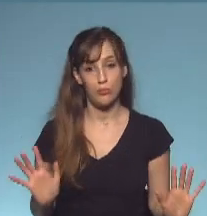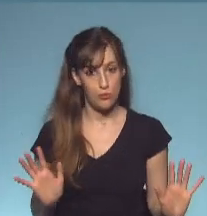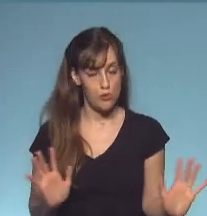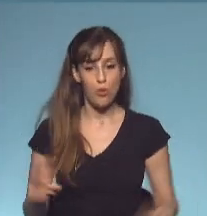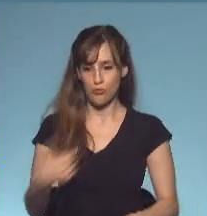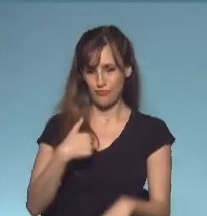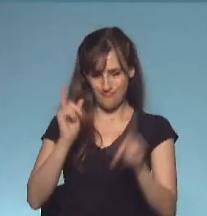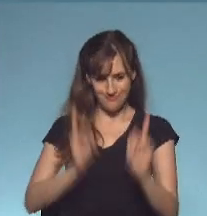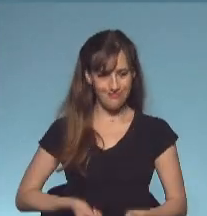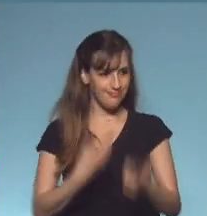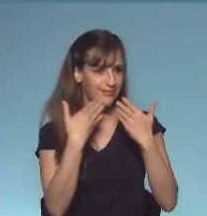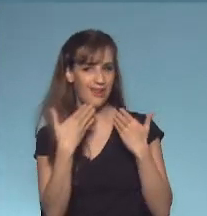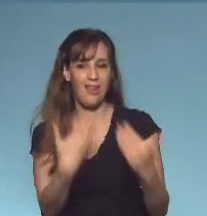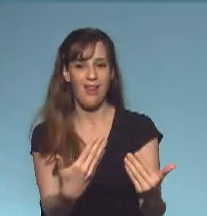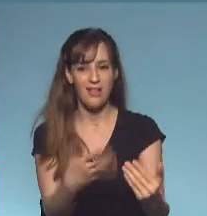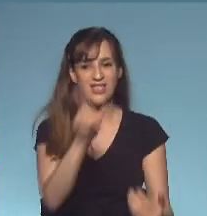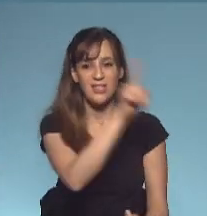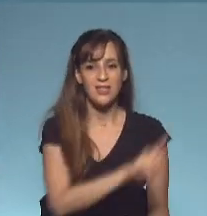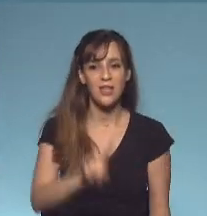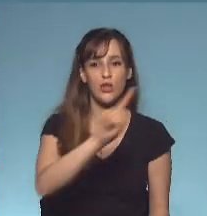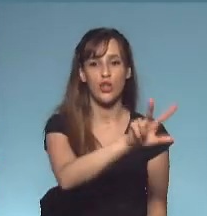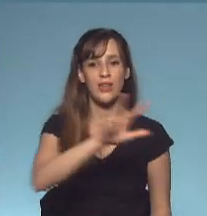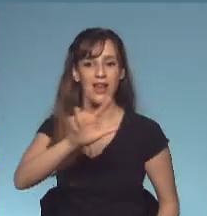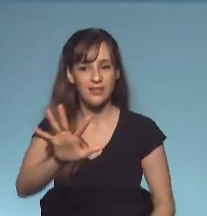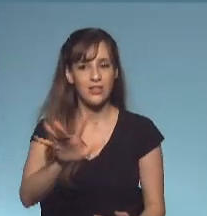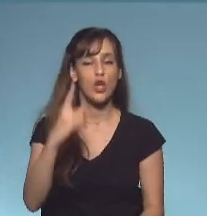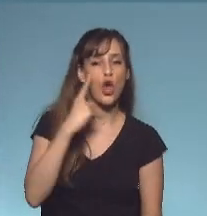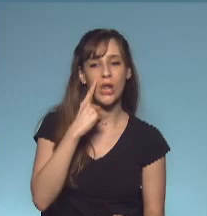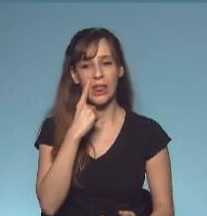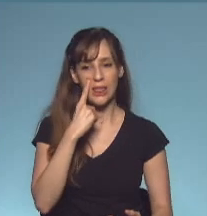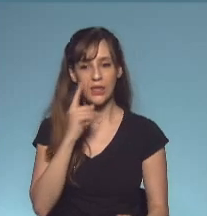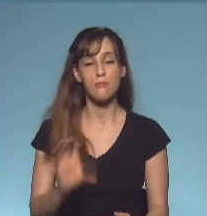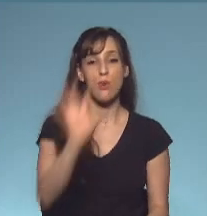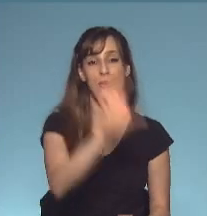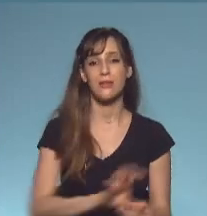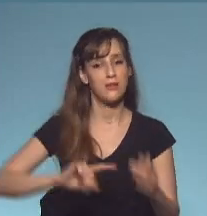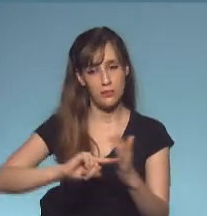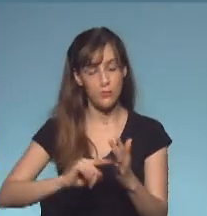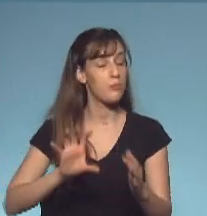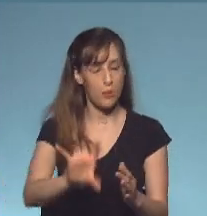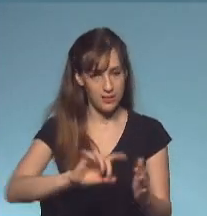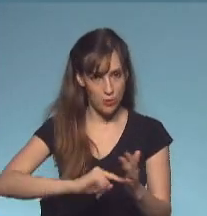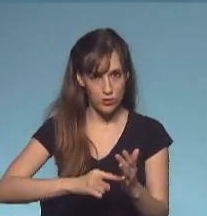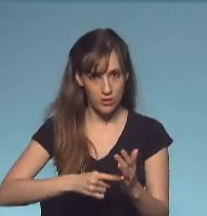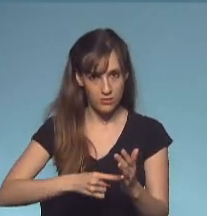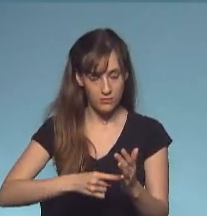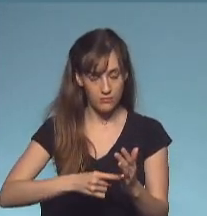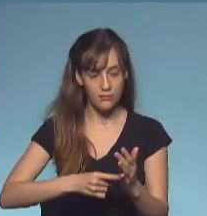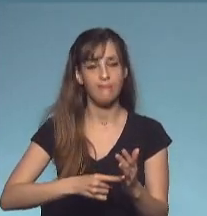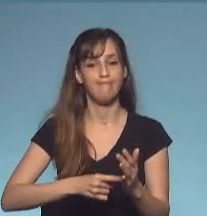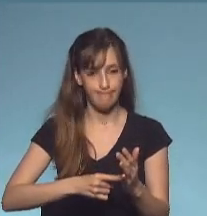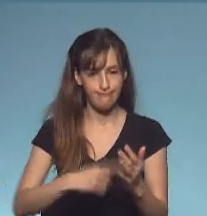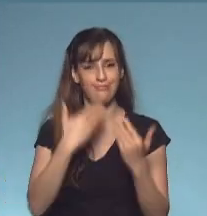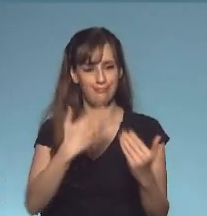dejar de agradecer a los 135 intendentes de la provincia de Buenos Aires. Con muchísimo de cada